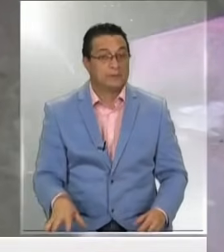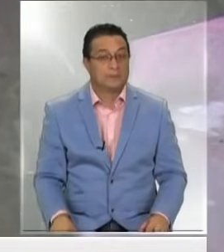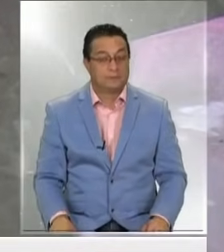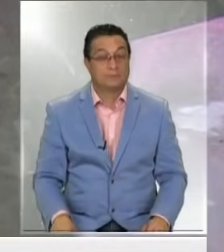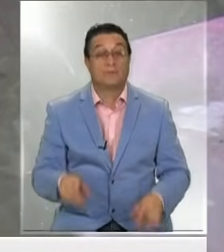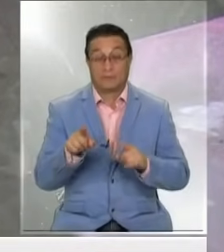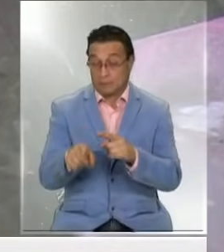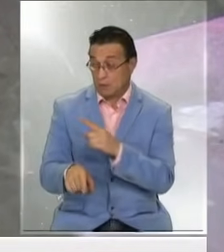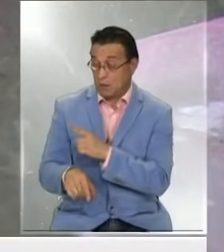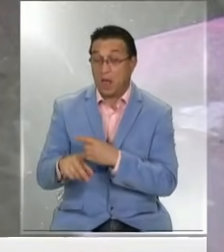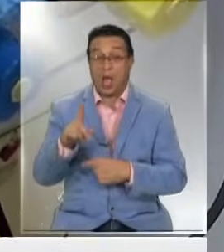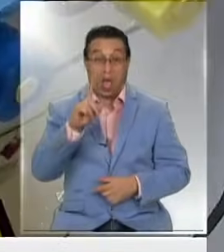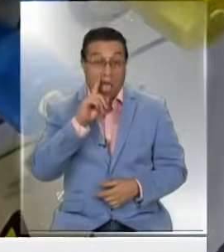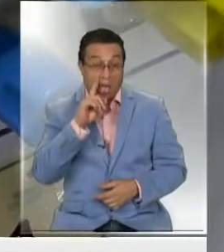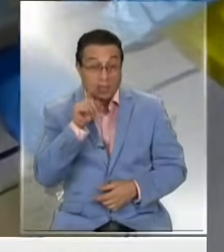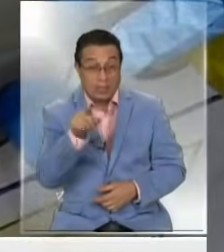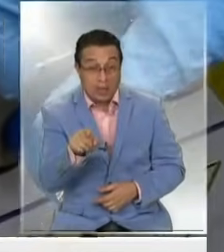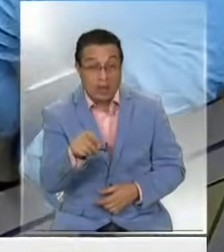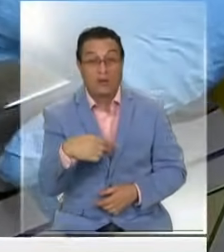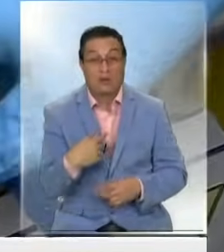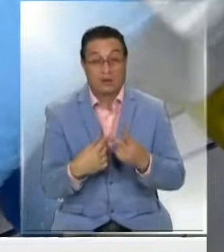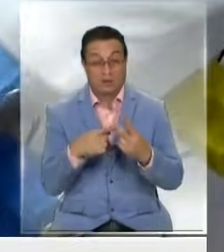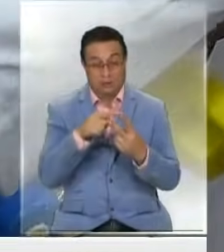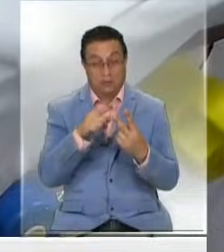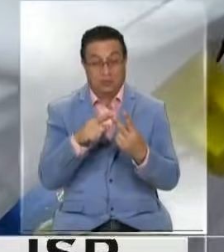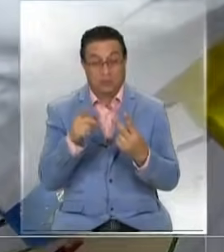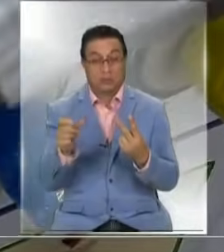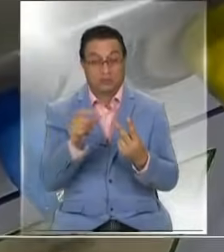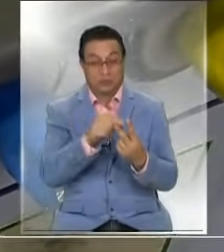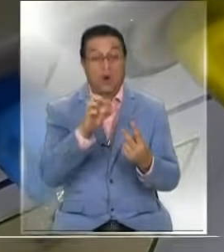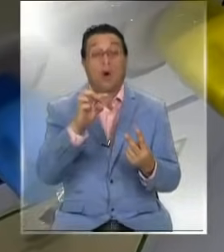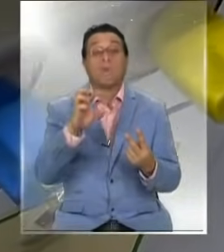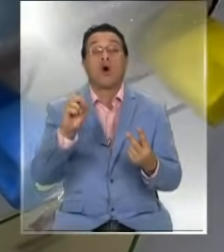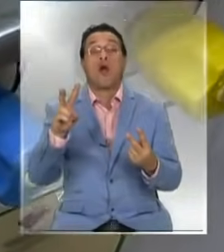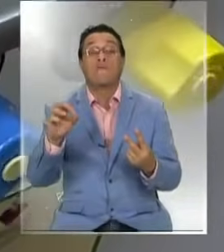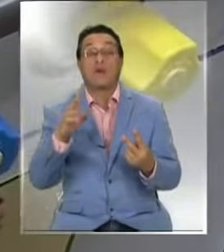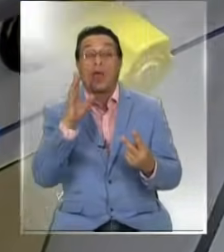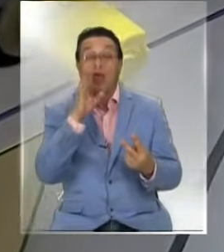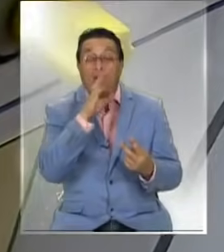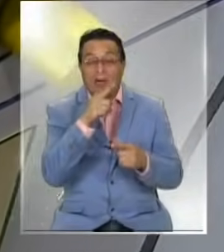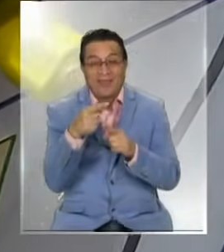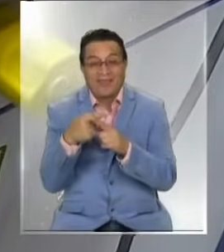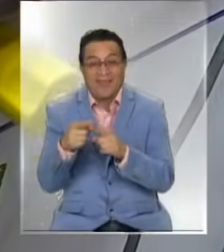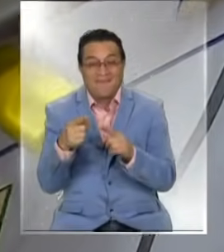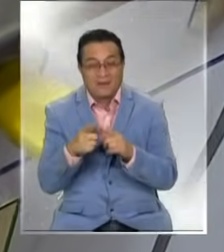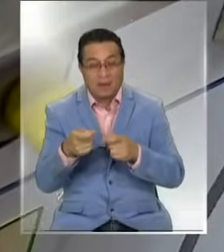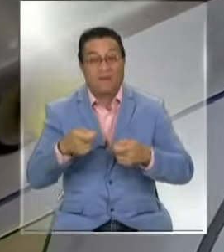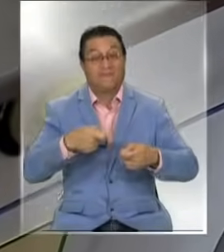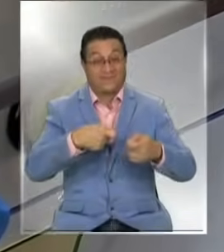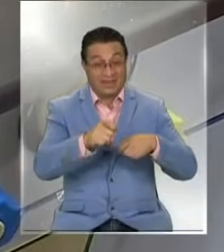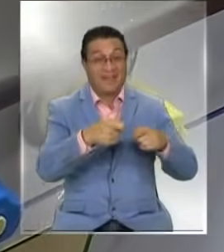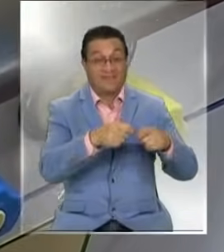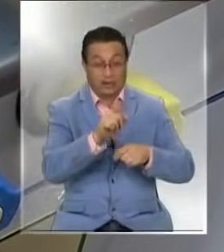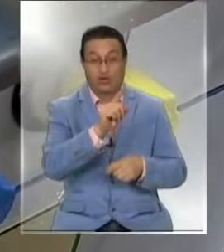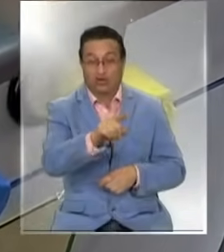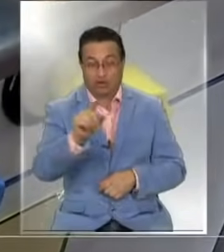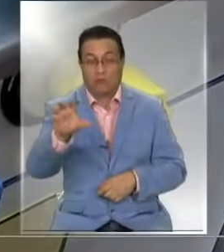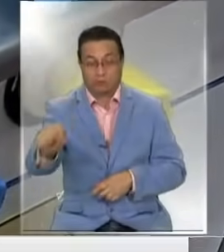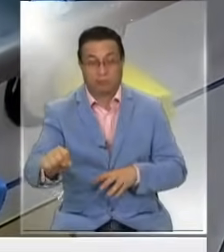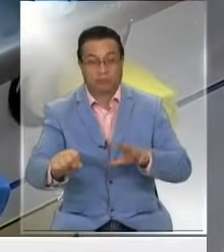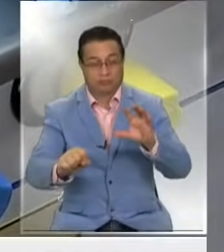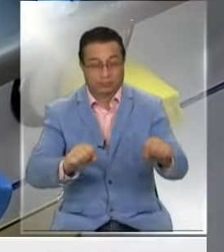Aquí tenemos estas dos que son solamente Tusi B, y acá tenemos polvos de distintos colores que han sido comercializados, ¿no es cierto?,